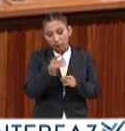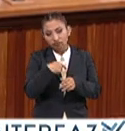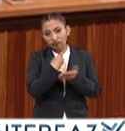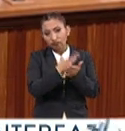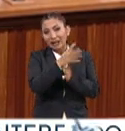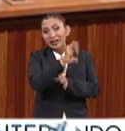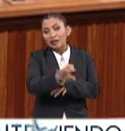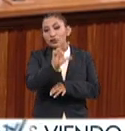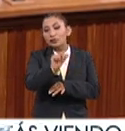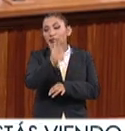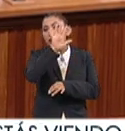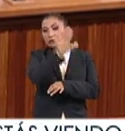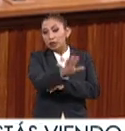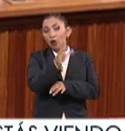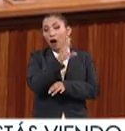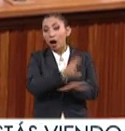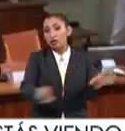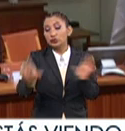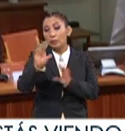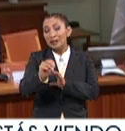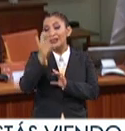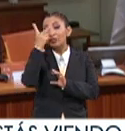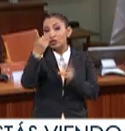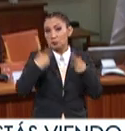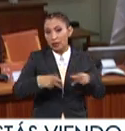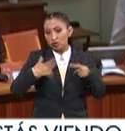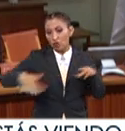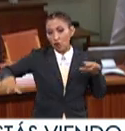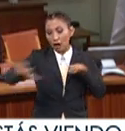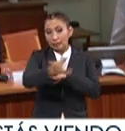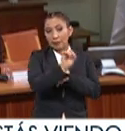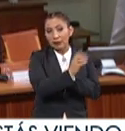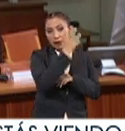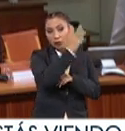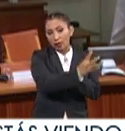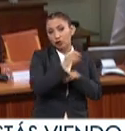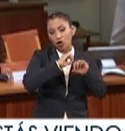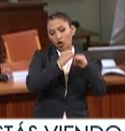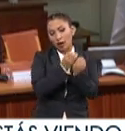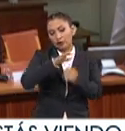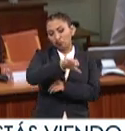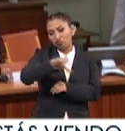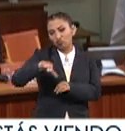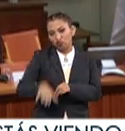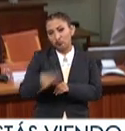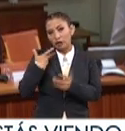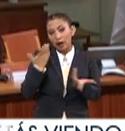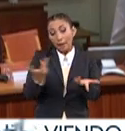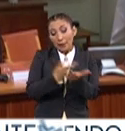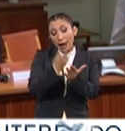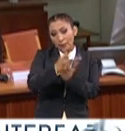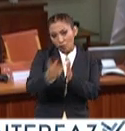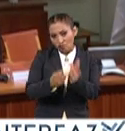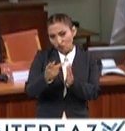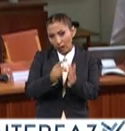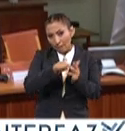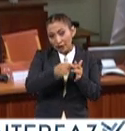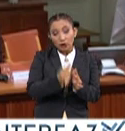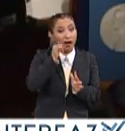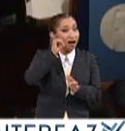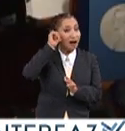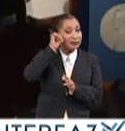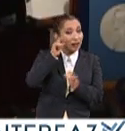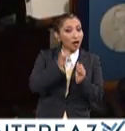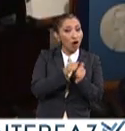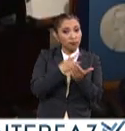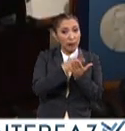concedido 585 a 892 personas y a 24 organizaciones. La ronda de premiaciones comenzó el día de